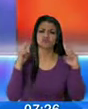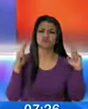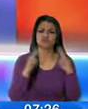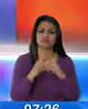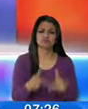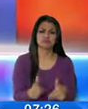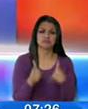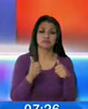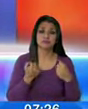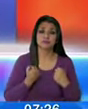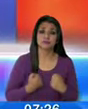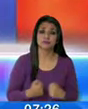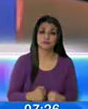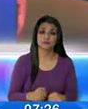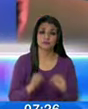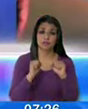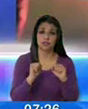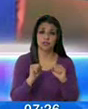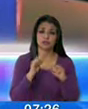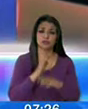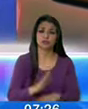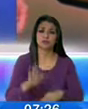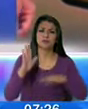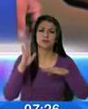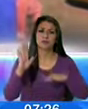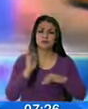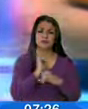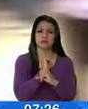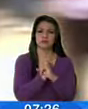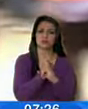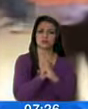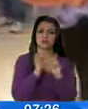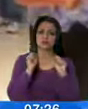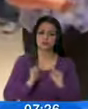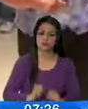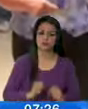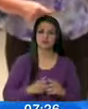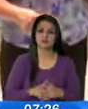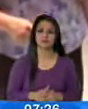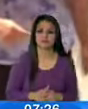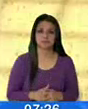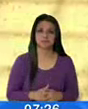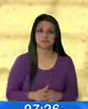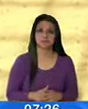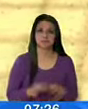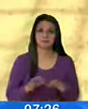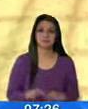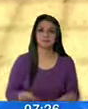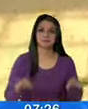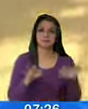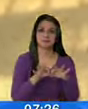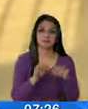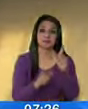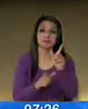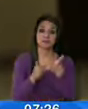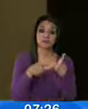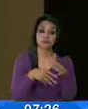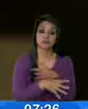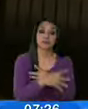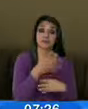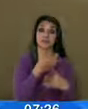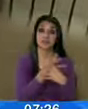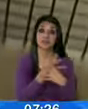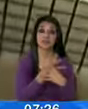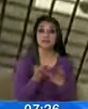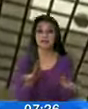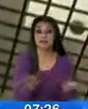que solamente un compromiso interinstitucional consigue. Y destacar el voto de quienes solo han perdido la